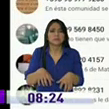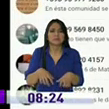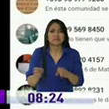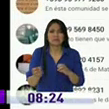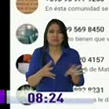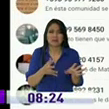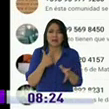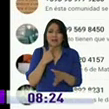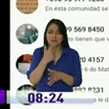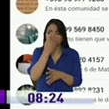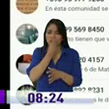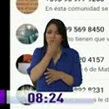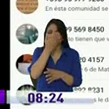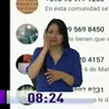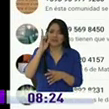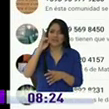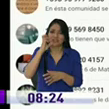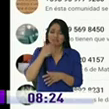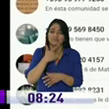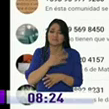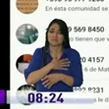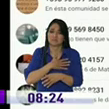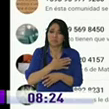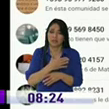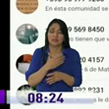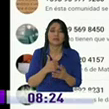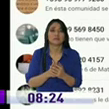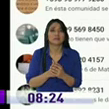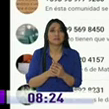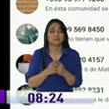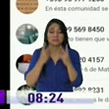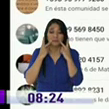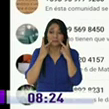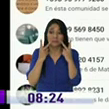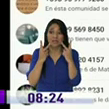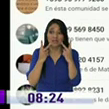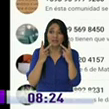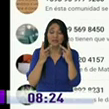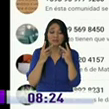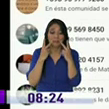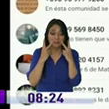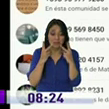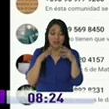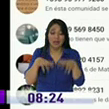Buenos días, amigos de TVC. Lamentablemente, lamentable ver cómo cada vez más se ve el maltrato animal. No puedo creer que haya gente